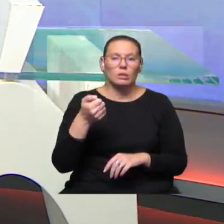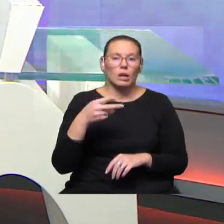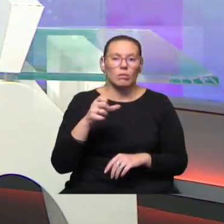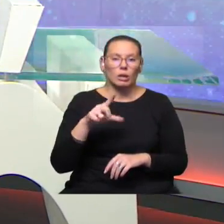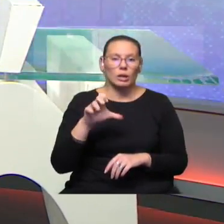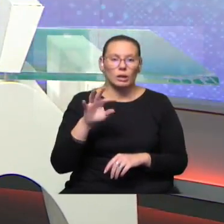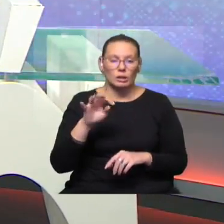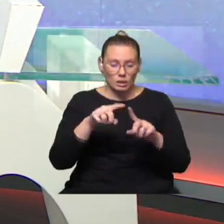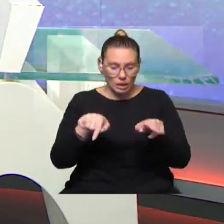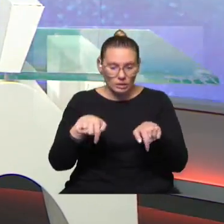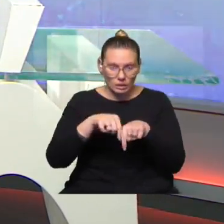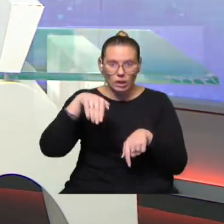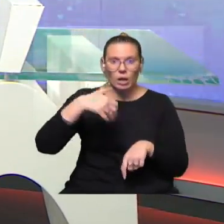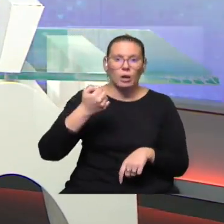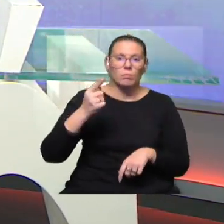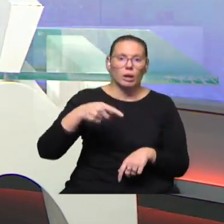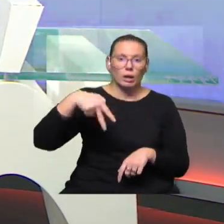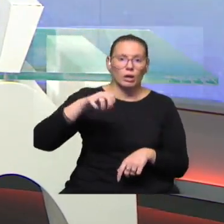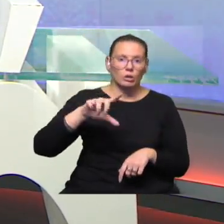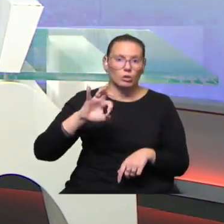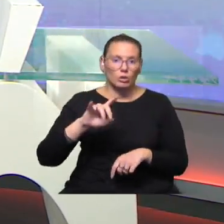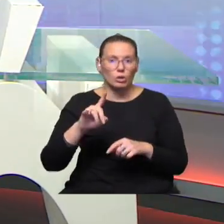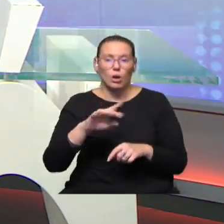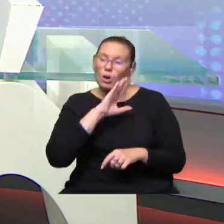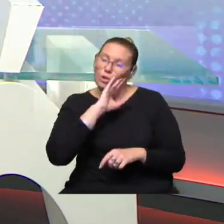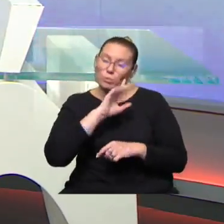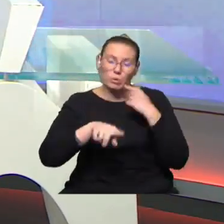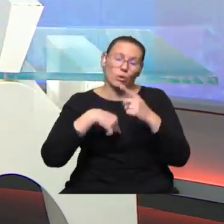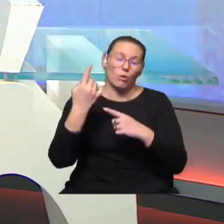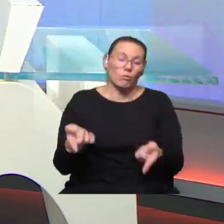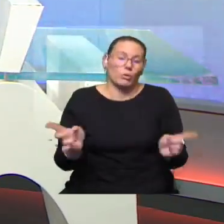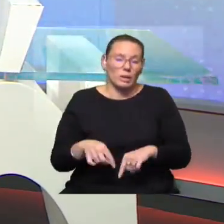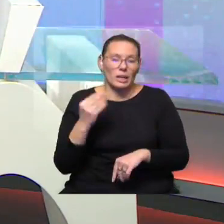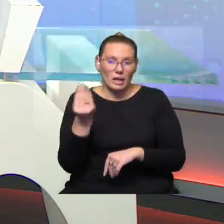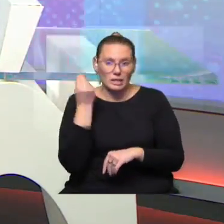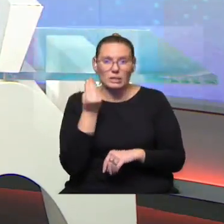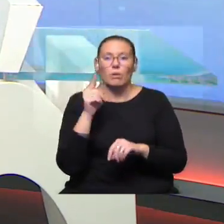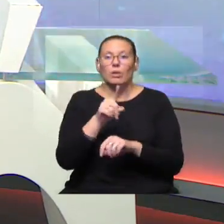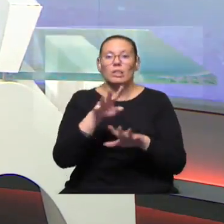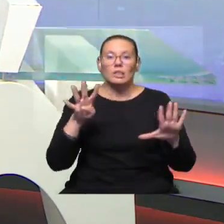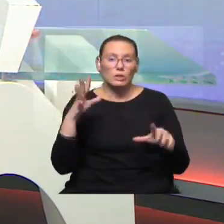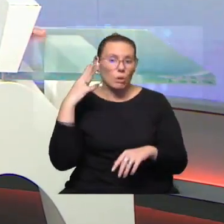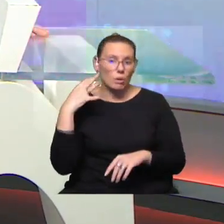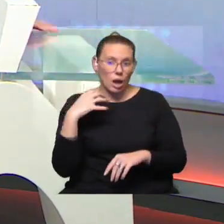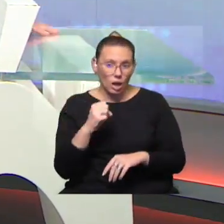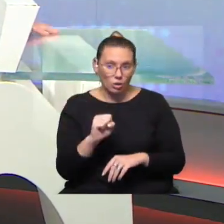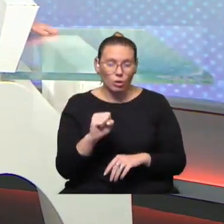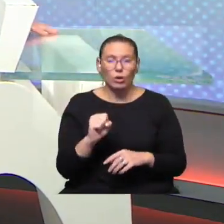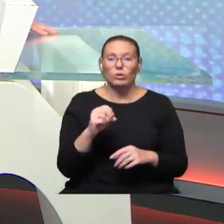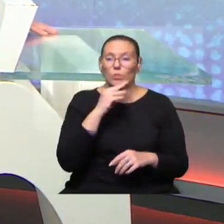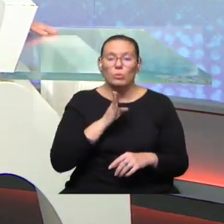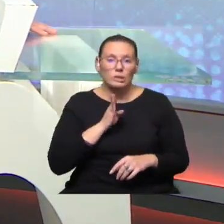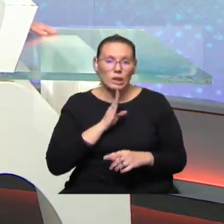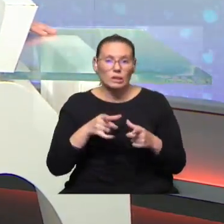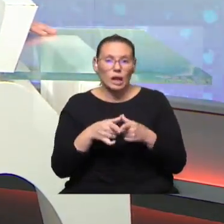sala pero se pueden quedar a dormir magnoliosa de la igual o pueden irse y volver el sábado por qué Porque el sábado 19 de agosto chicas japonesas presenta